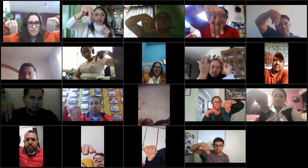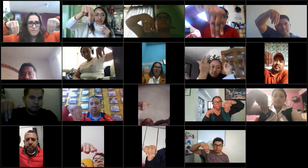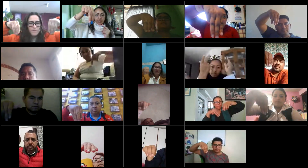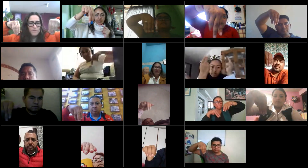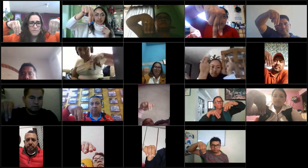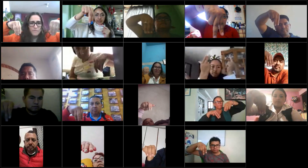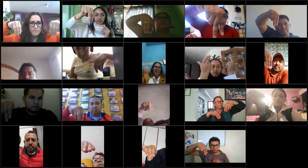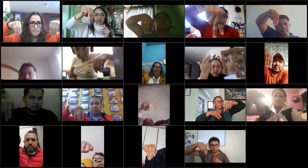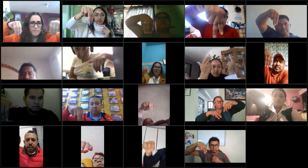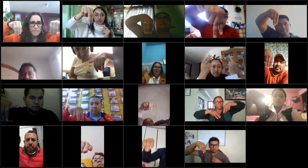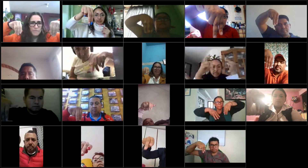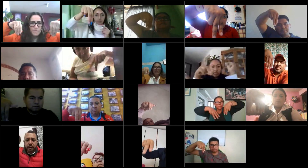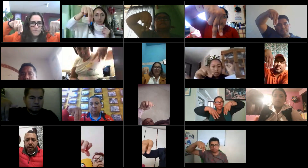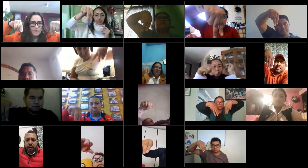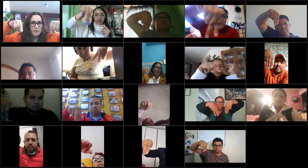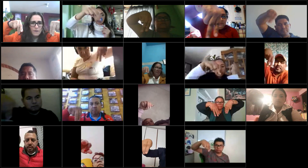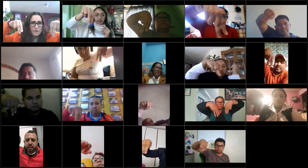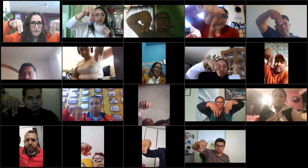N.